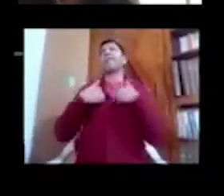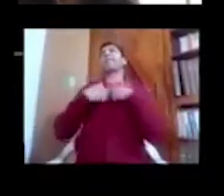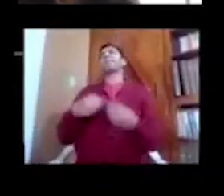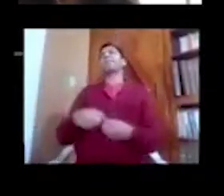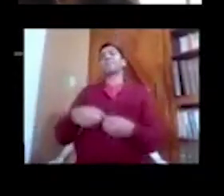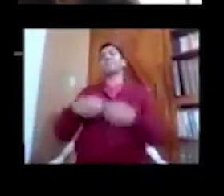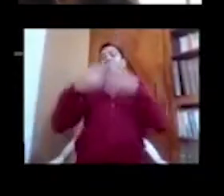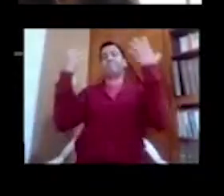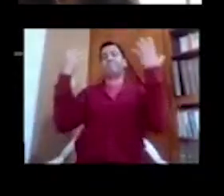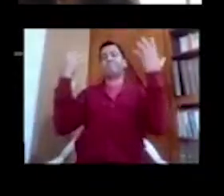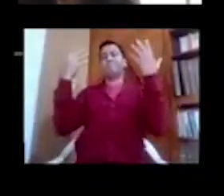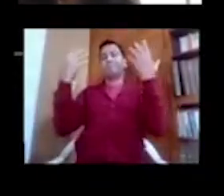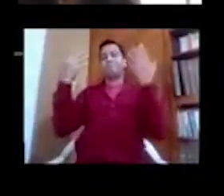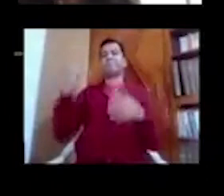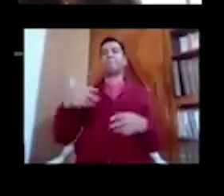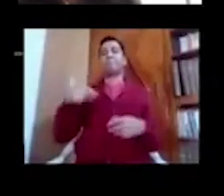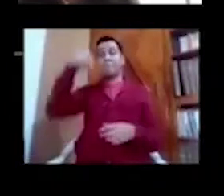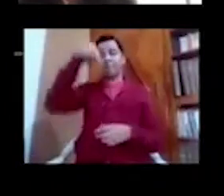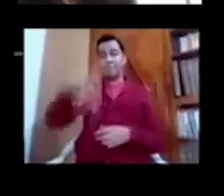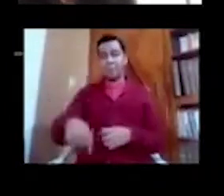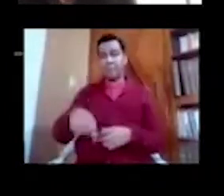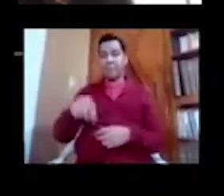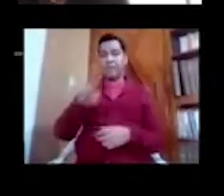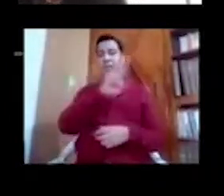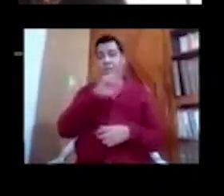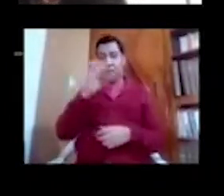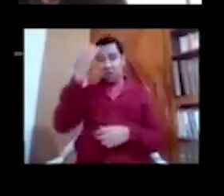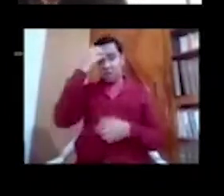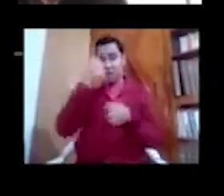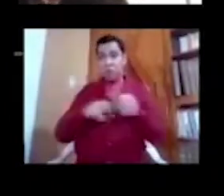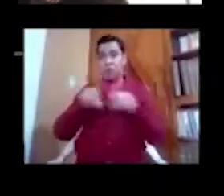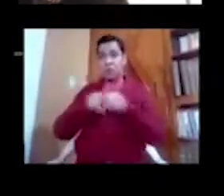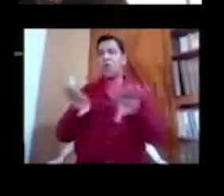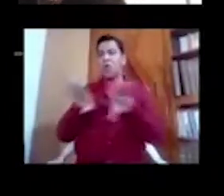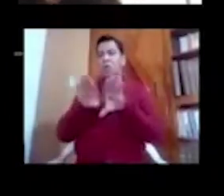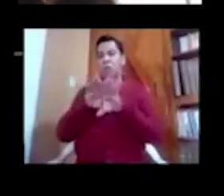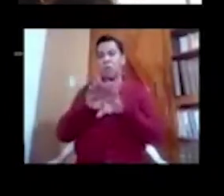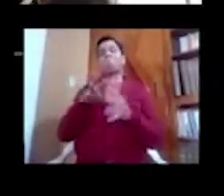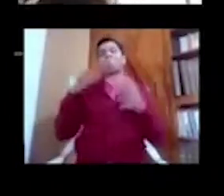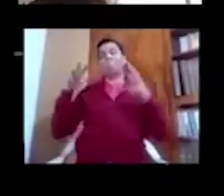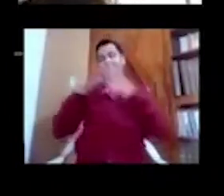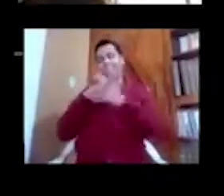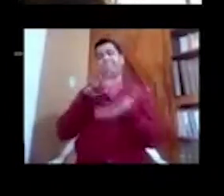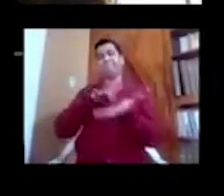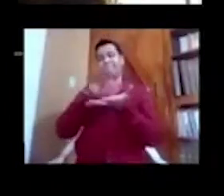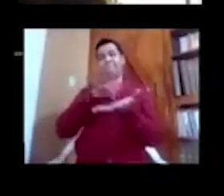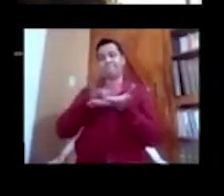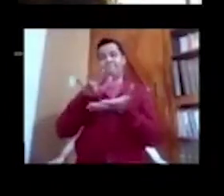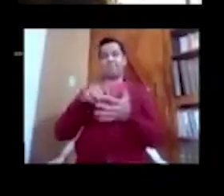de obtener prestigio y reconocimiento social. Siguiente, por favor.